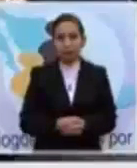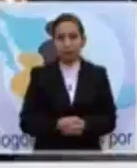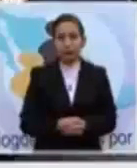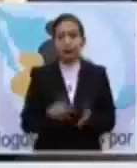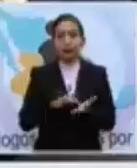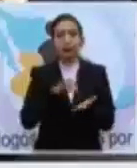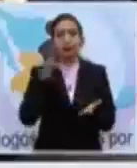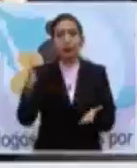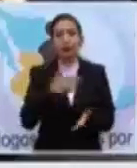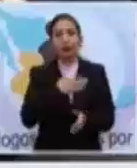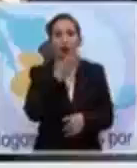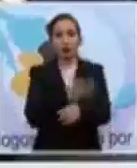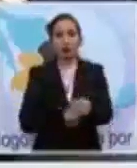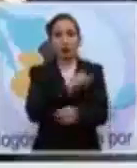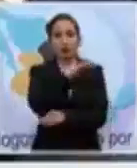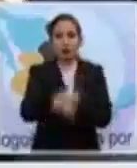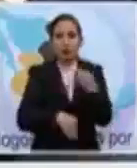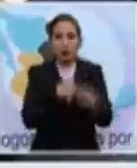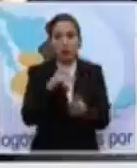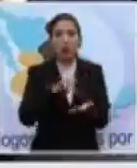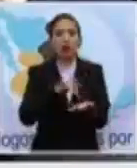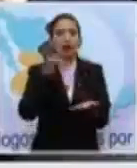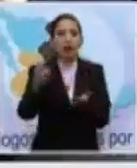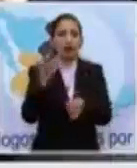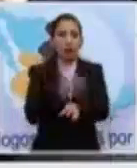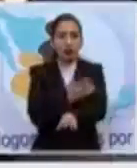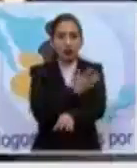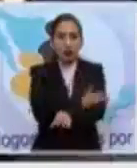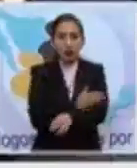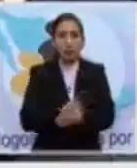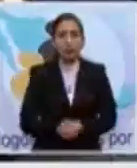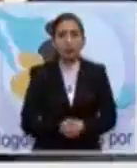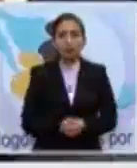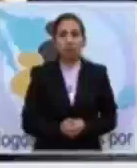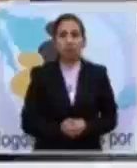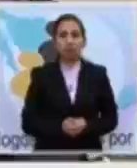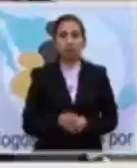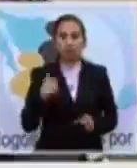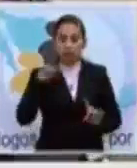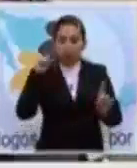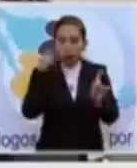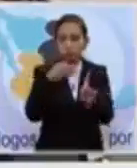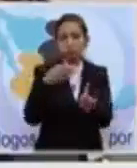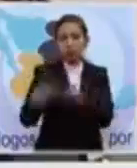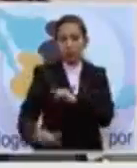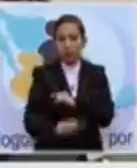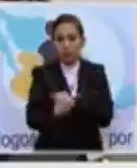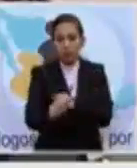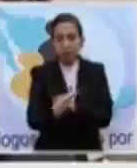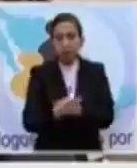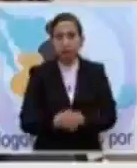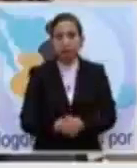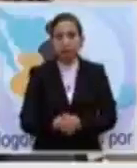Gracias. Buenas tardes a todos. Gracias por la invitación y gracias. Me iré directamente a las preguntas.